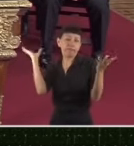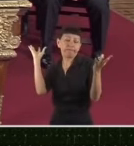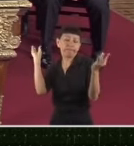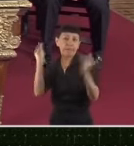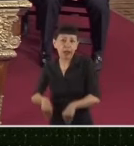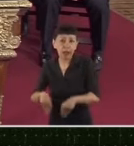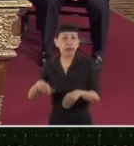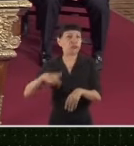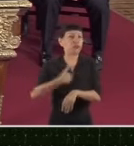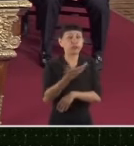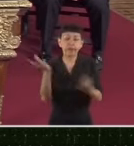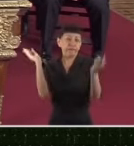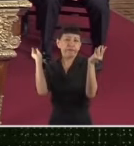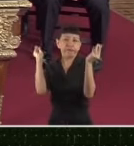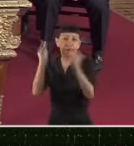claro